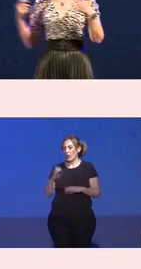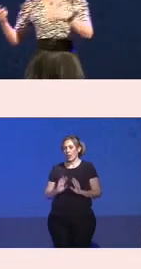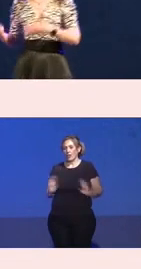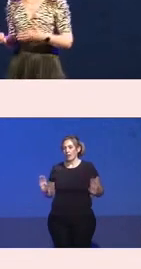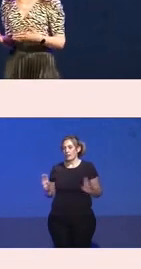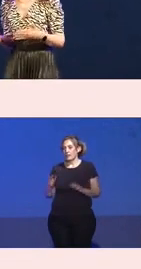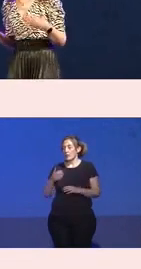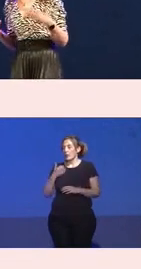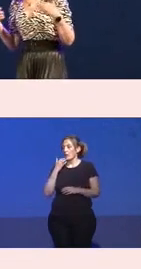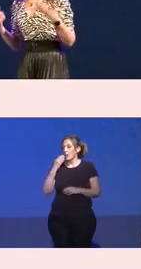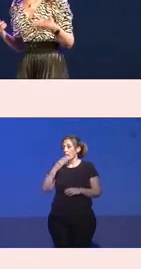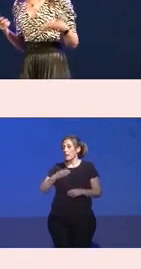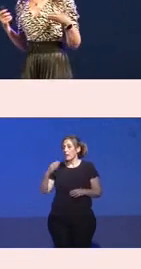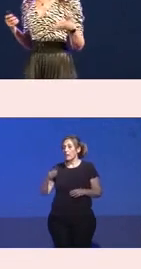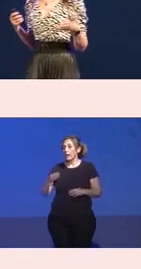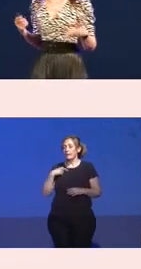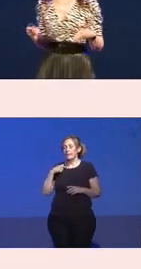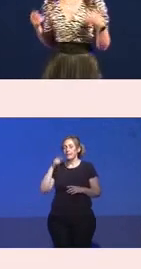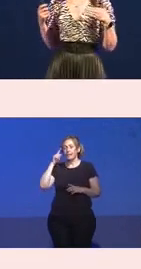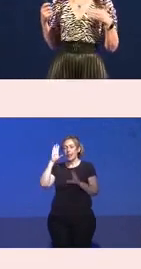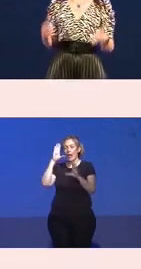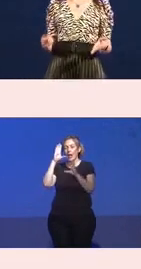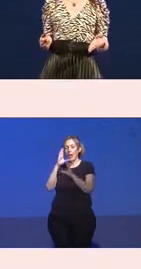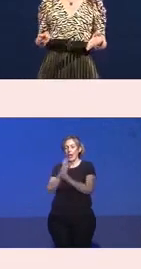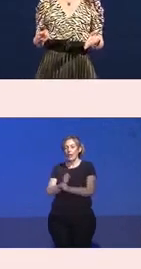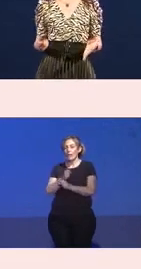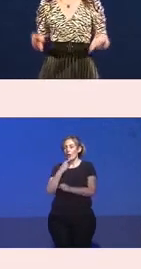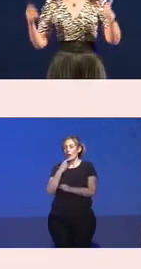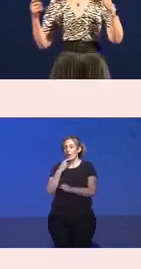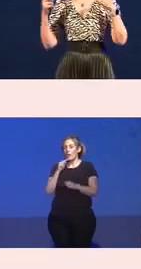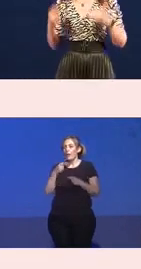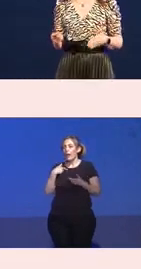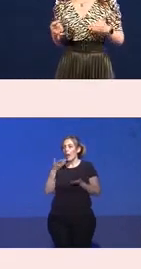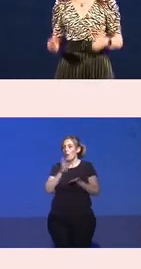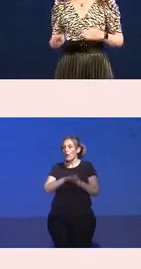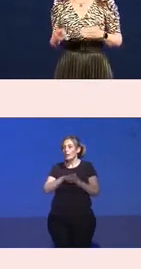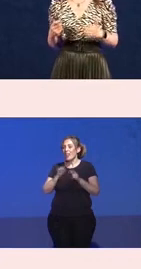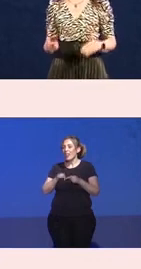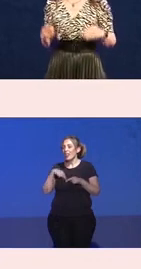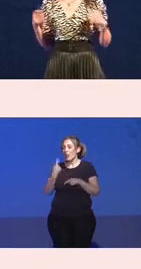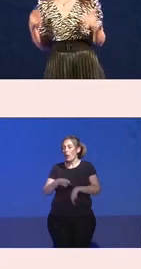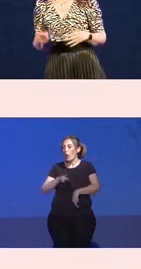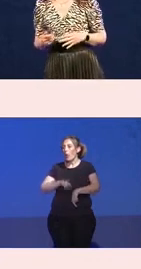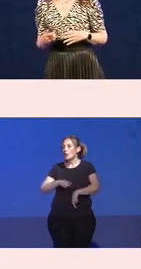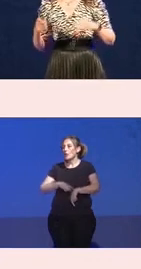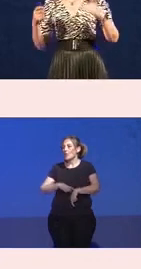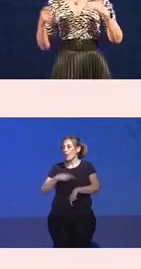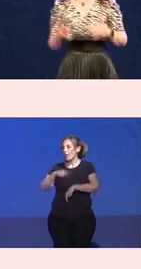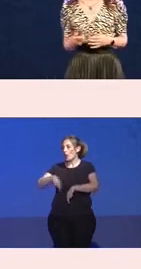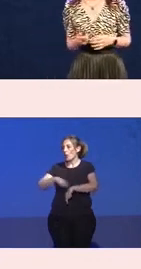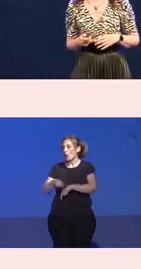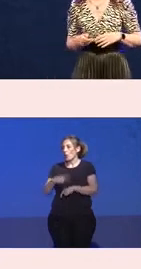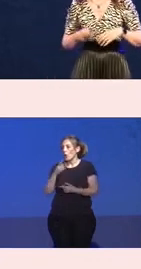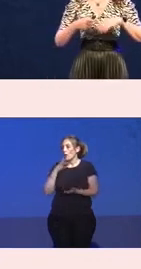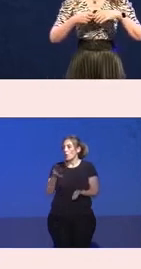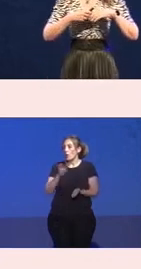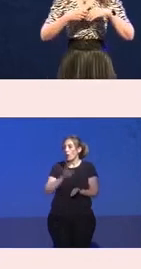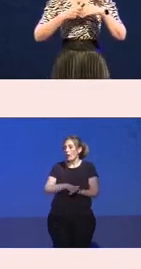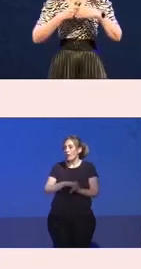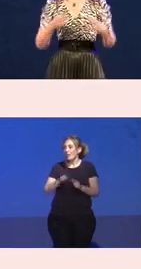ellos como quería bbas enfocados a determinar el intervalo postmortem para poder detallar el momento en el que se ha producido una